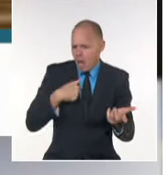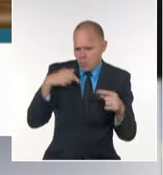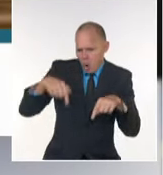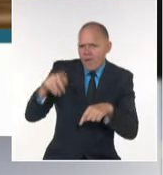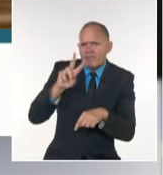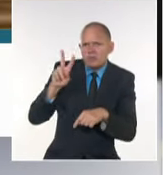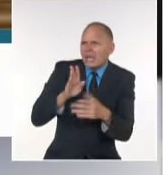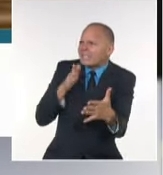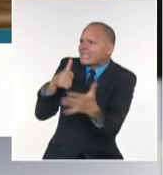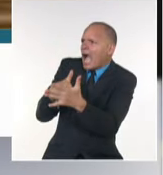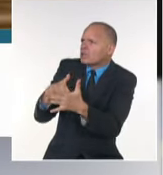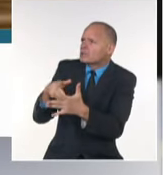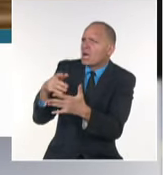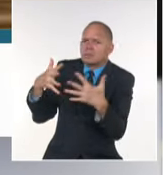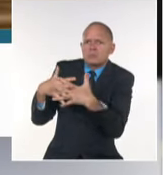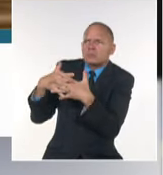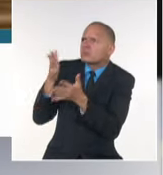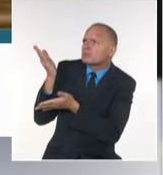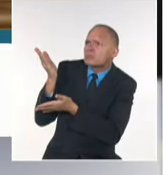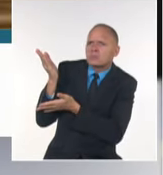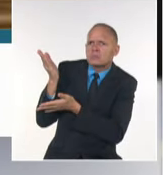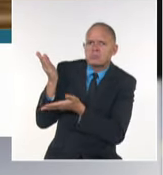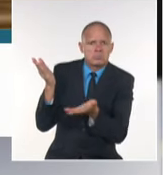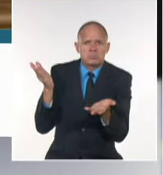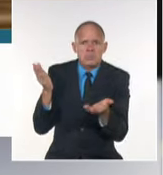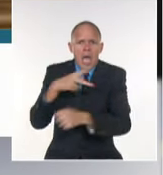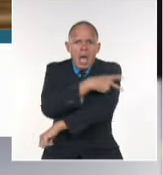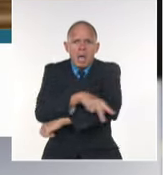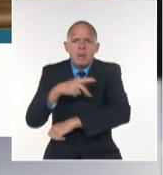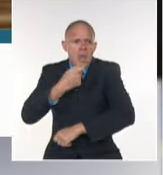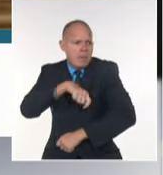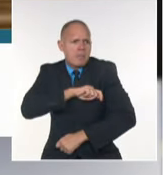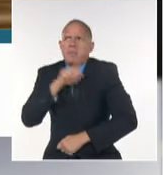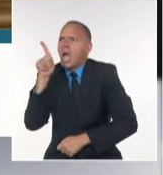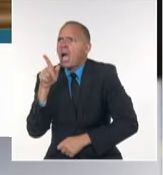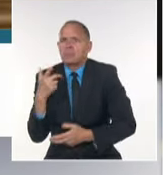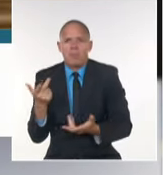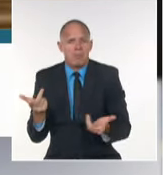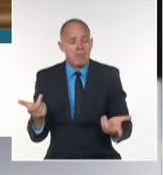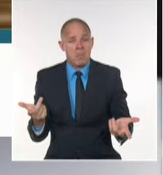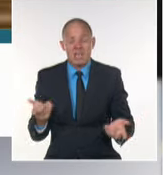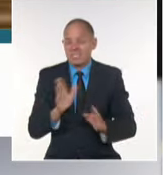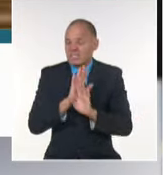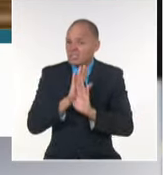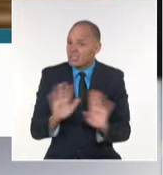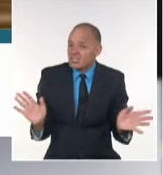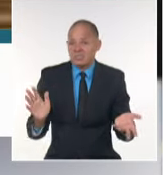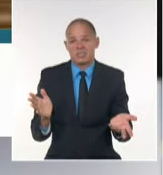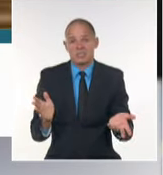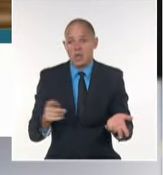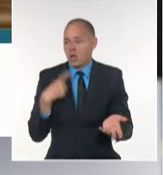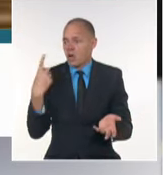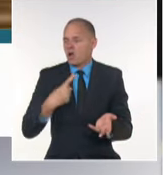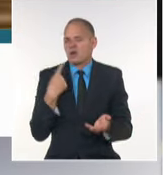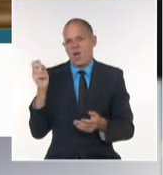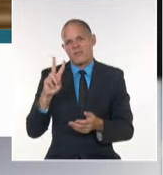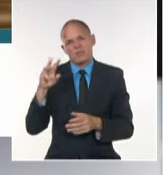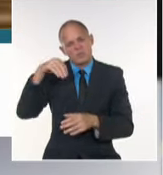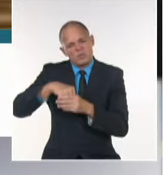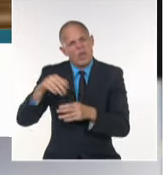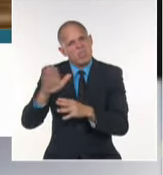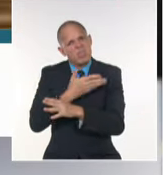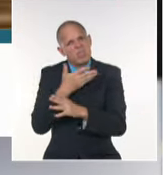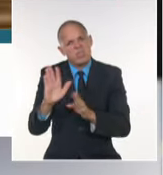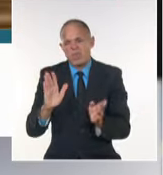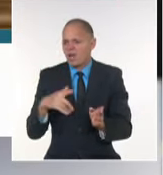Occidente. ¿Por qué Occidente sencillamente no acepta que hay una realidad y tenemos otro mundo, y Venezuela tiene derecho a su